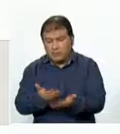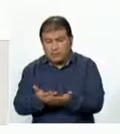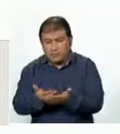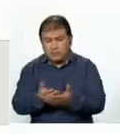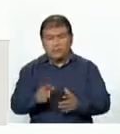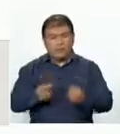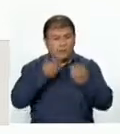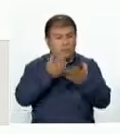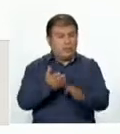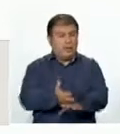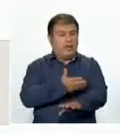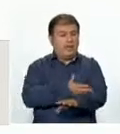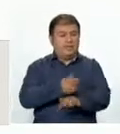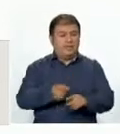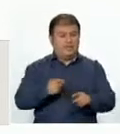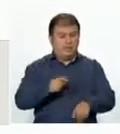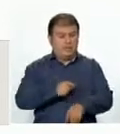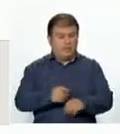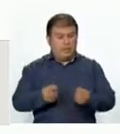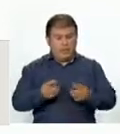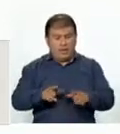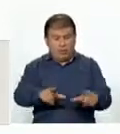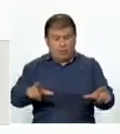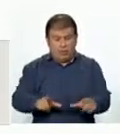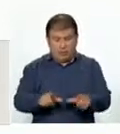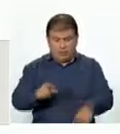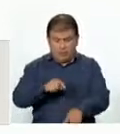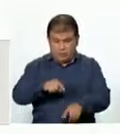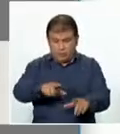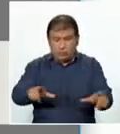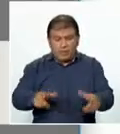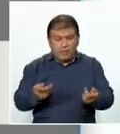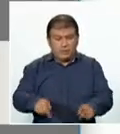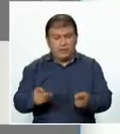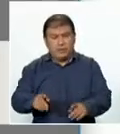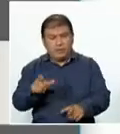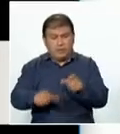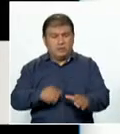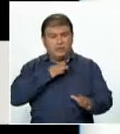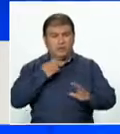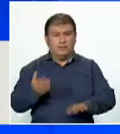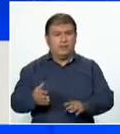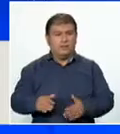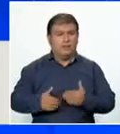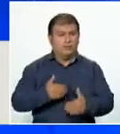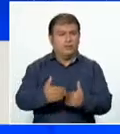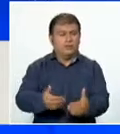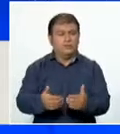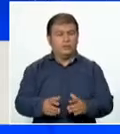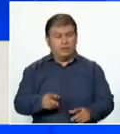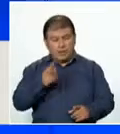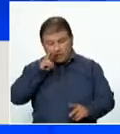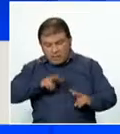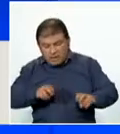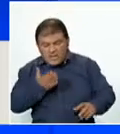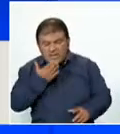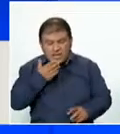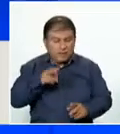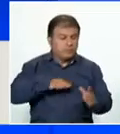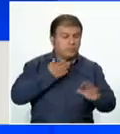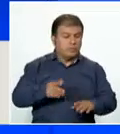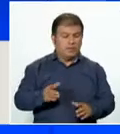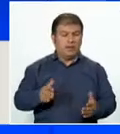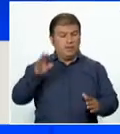preliminar desde el lugar de los hechos. Lo que podemos comentar es que hay una persona fallecida que también está en proceso de identificación. La policía ya acercó el